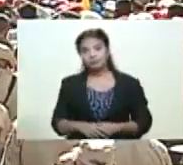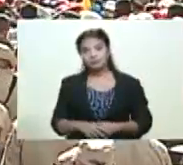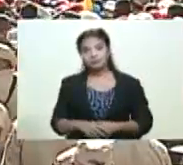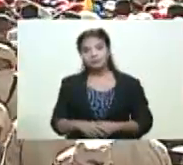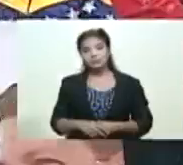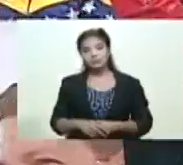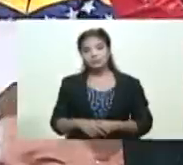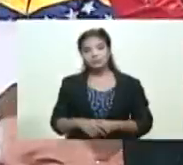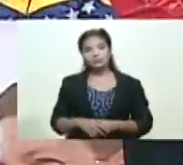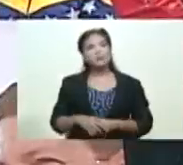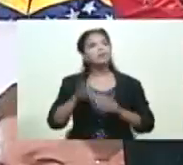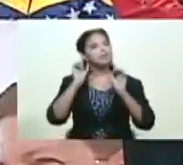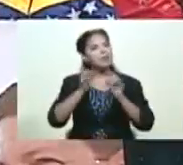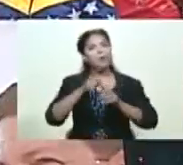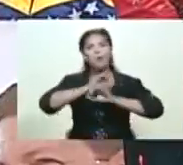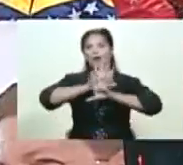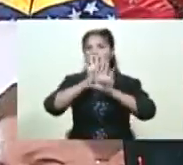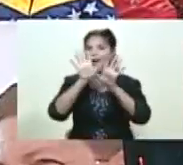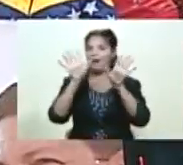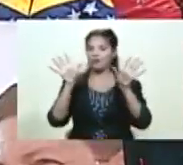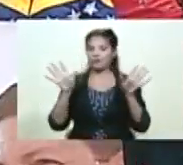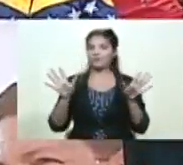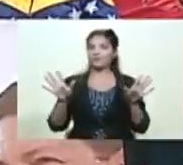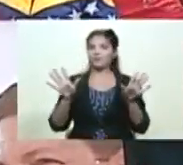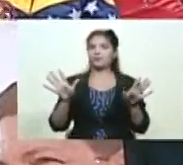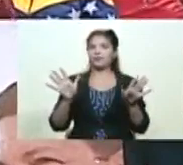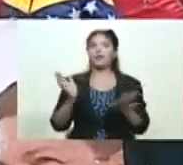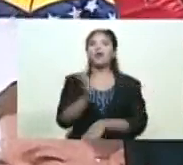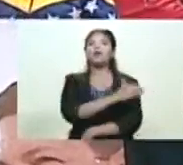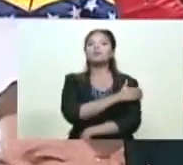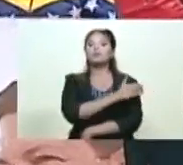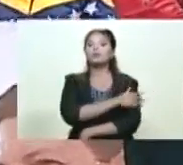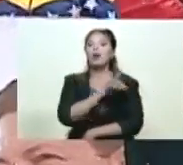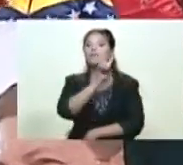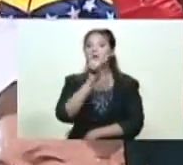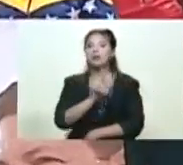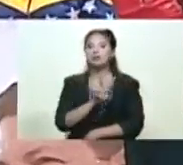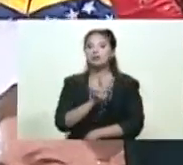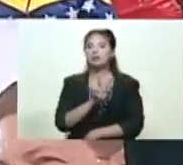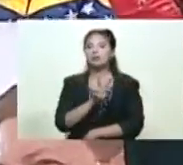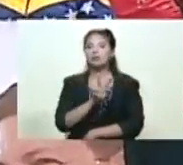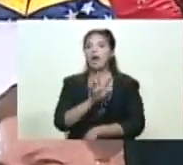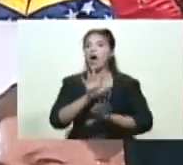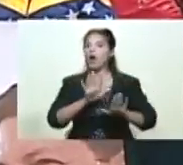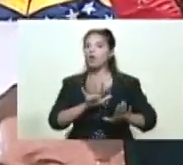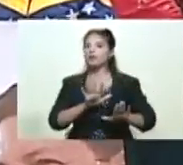Vamos a estar claros, la derecha venezolana está nocaut,